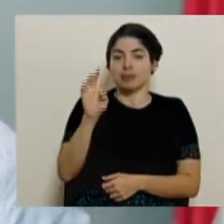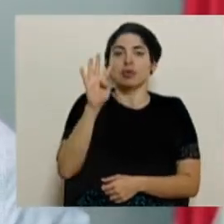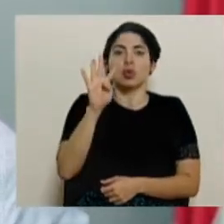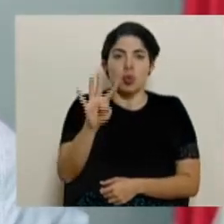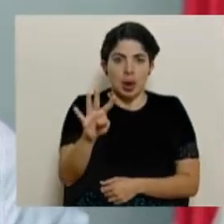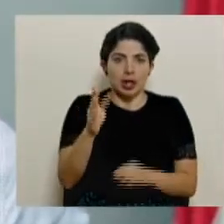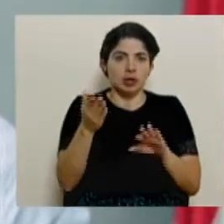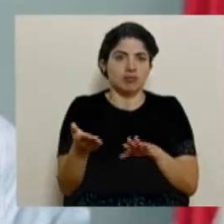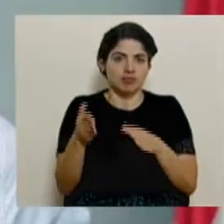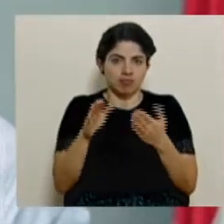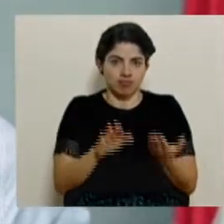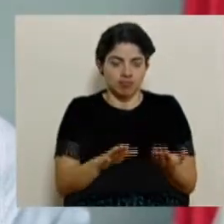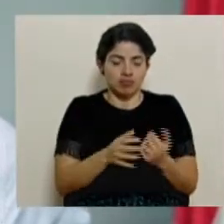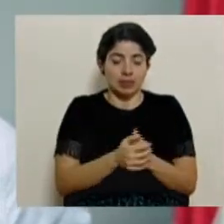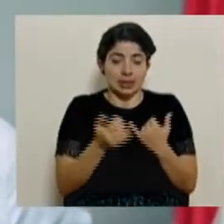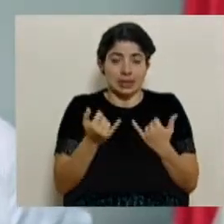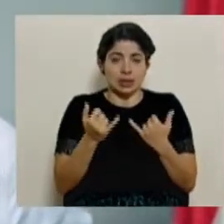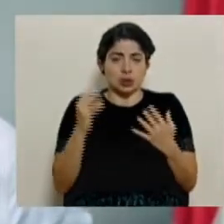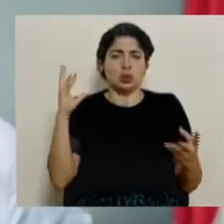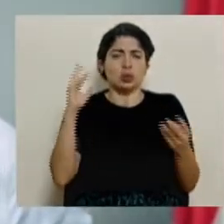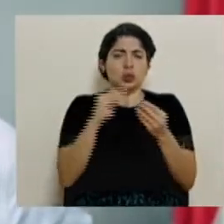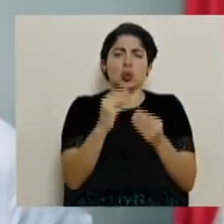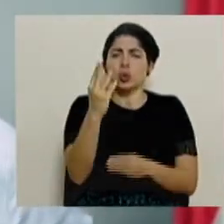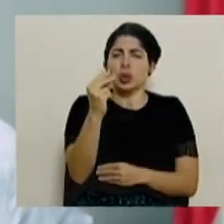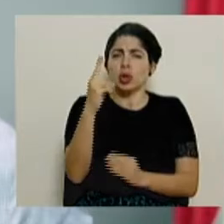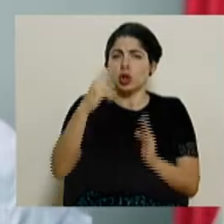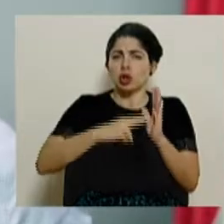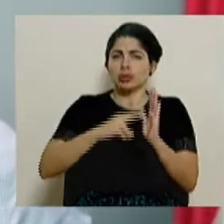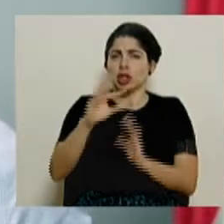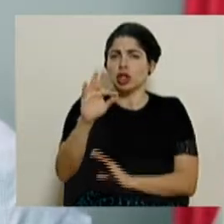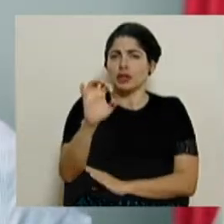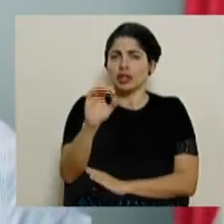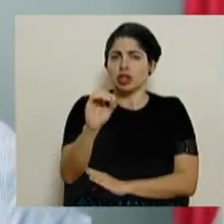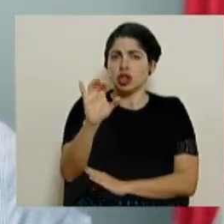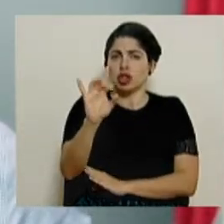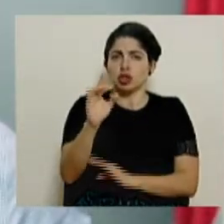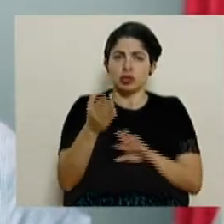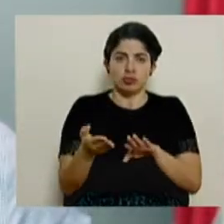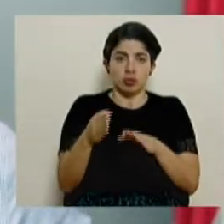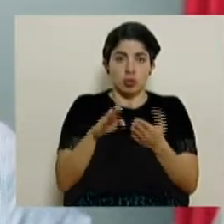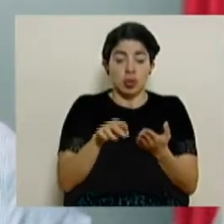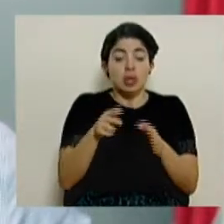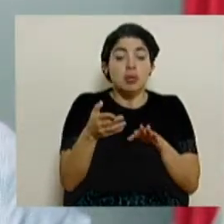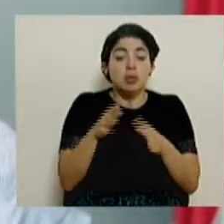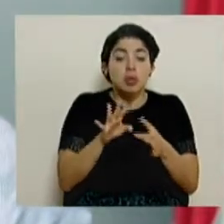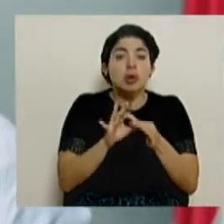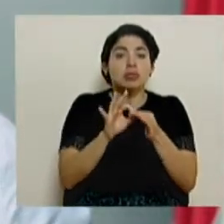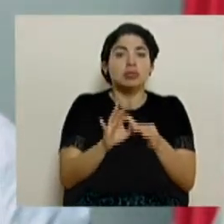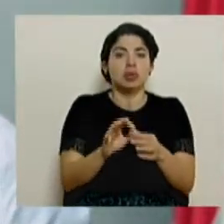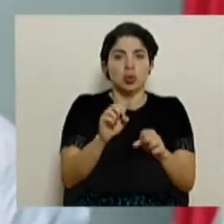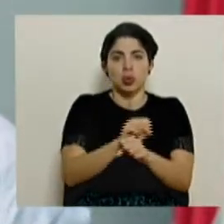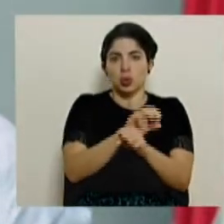4 fallecimientos, llegándose a un total de 2.908 decesos relacionados con